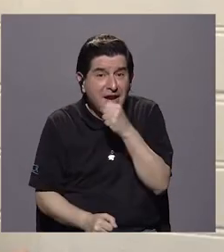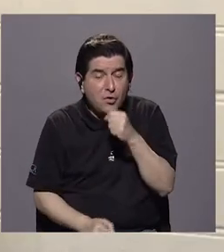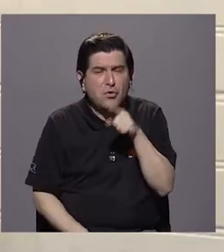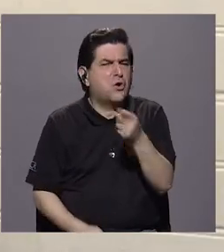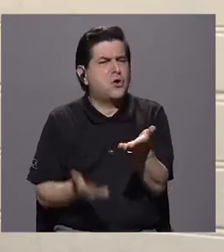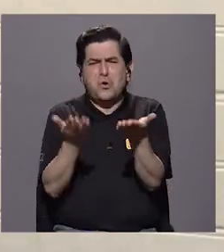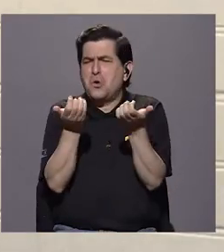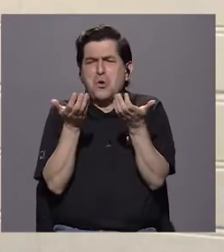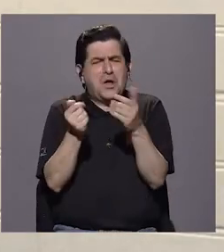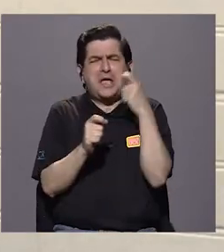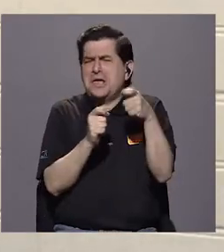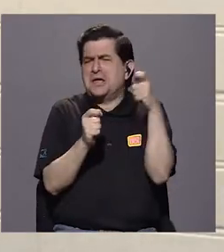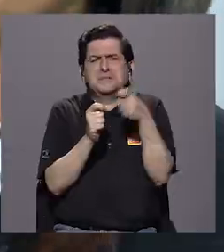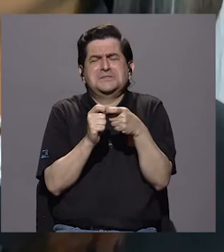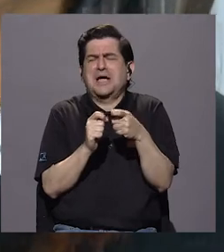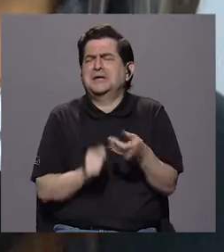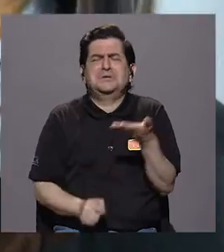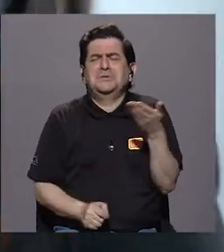quiera.